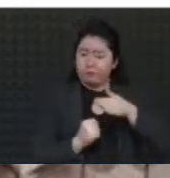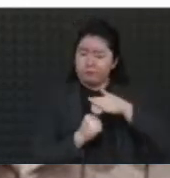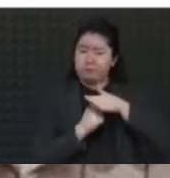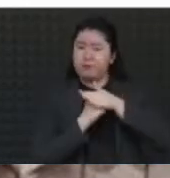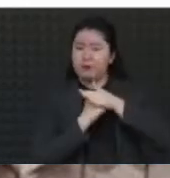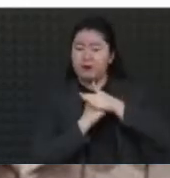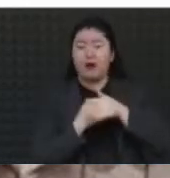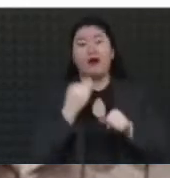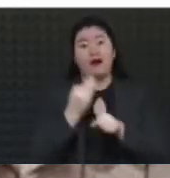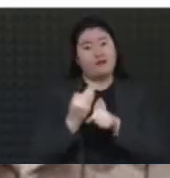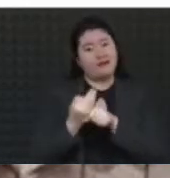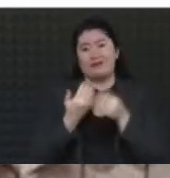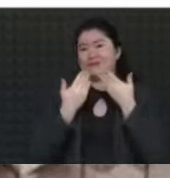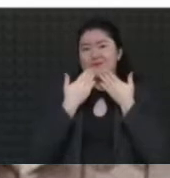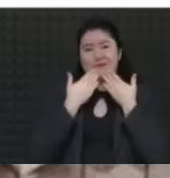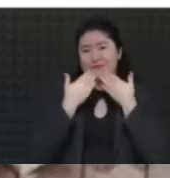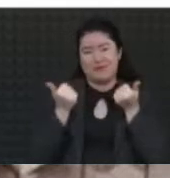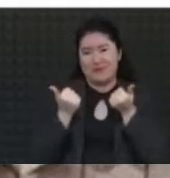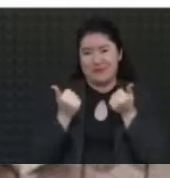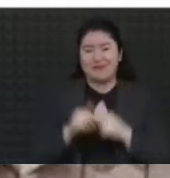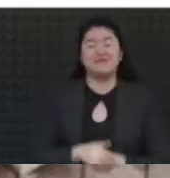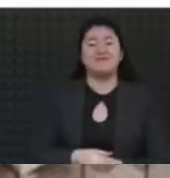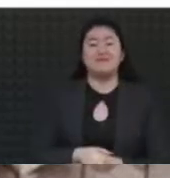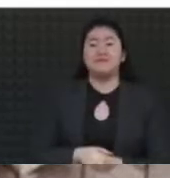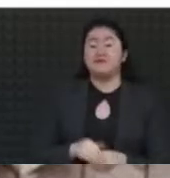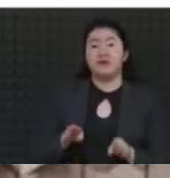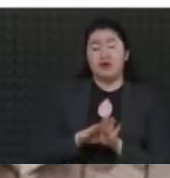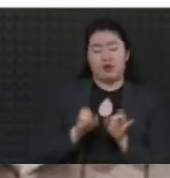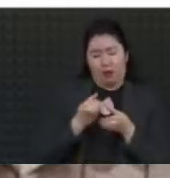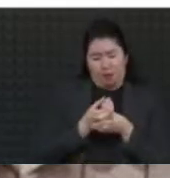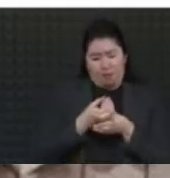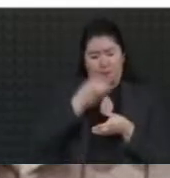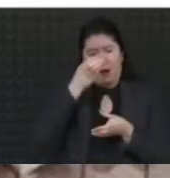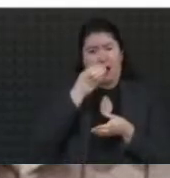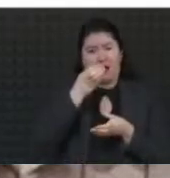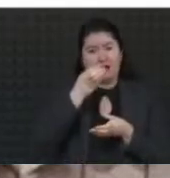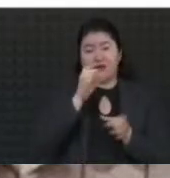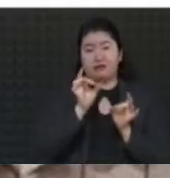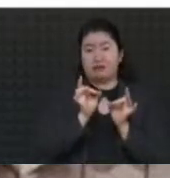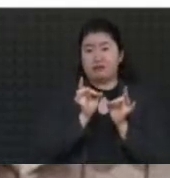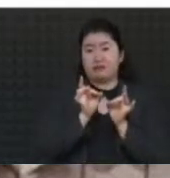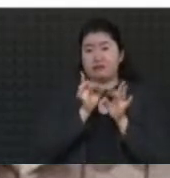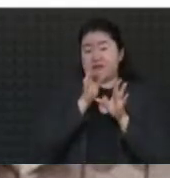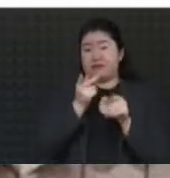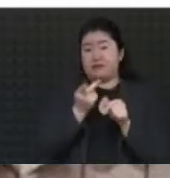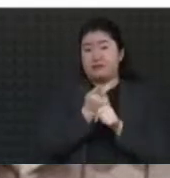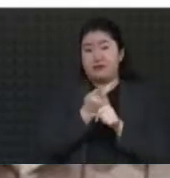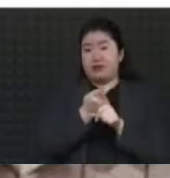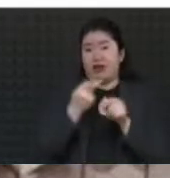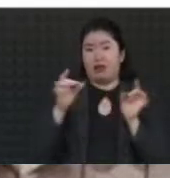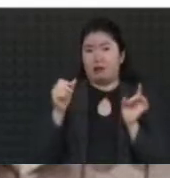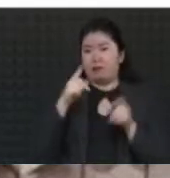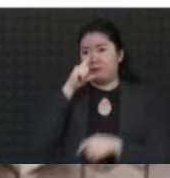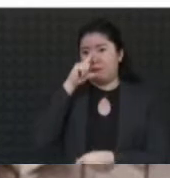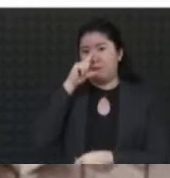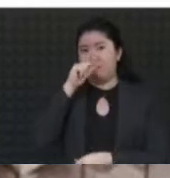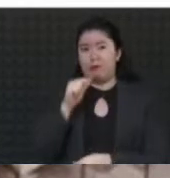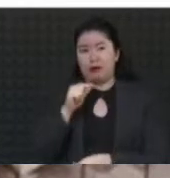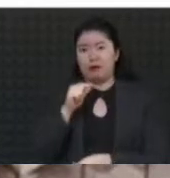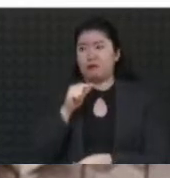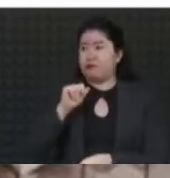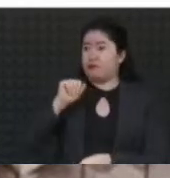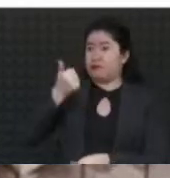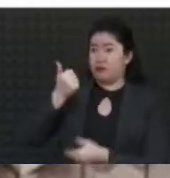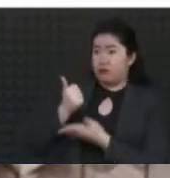la línea 2. Es decir, las traves simplemente apoyadas, si hay alguna que falla, pues colapsa, no hay otro elemento que le ayude a tomar